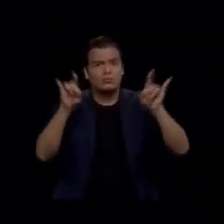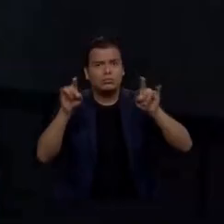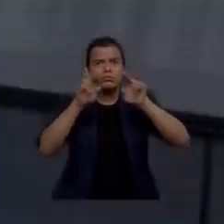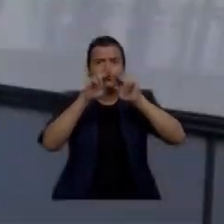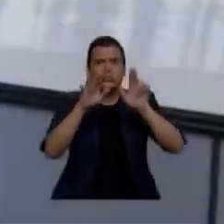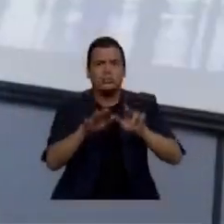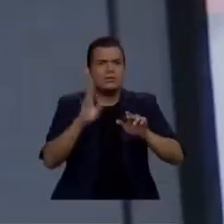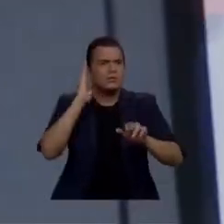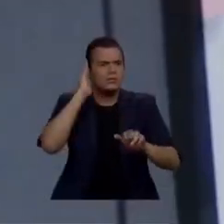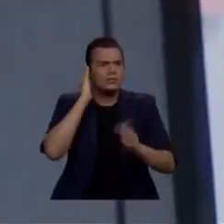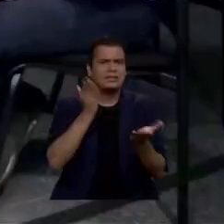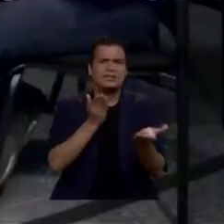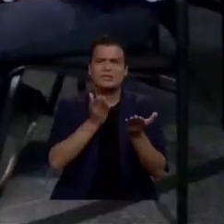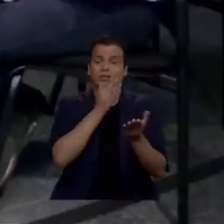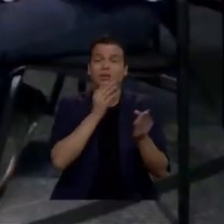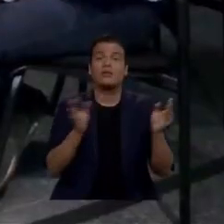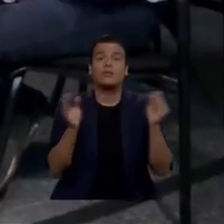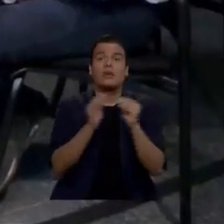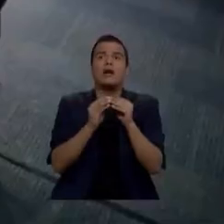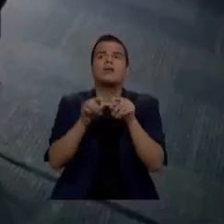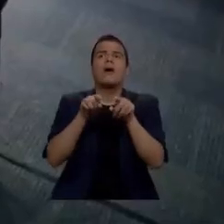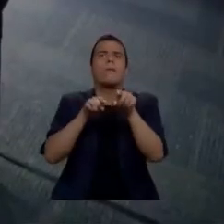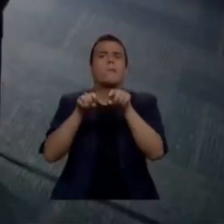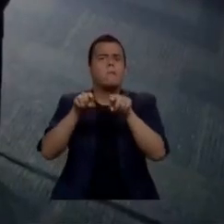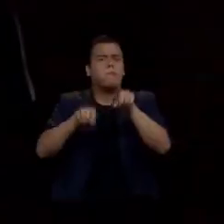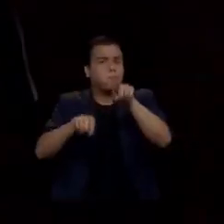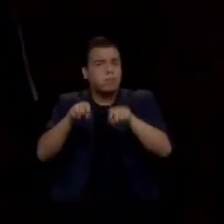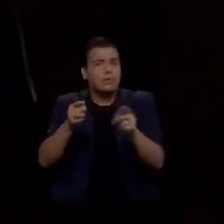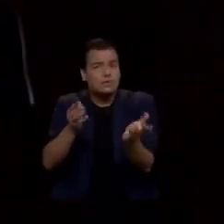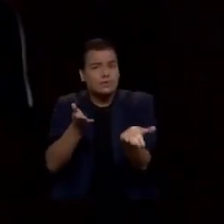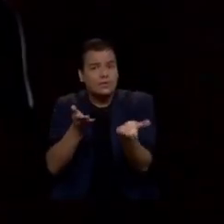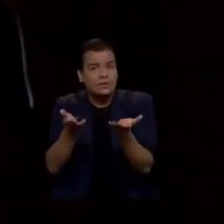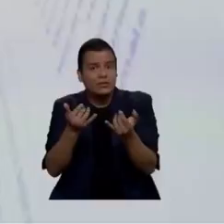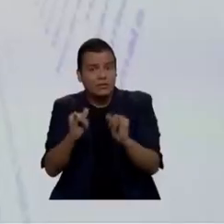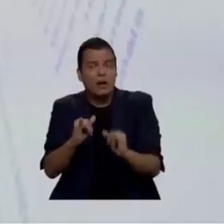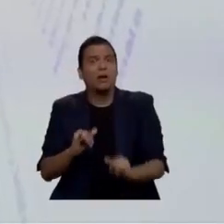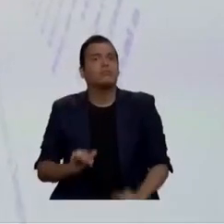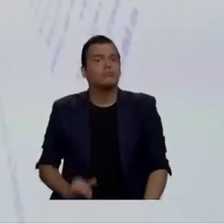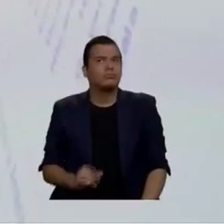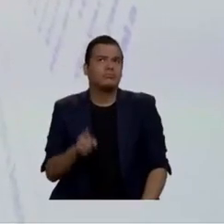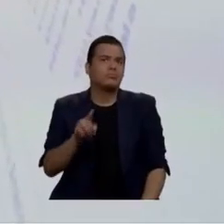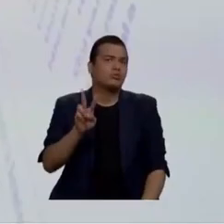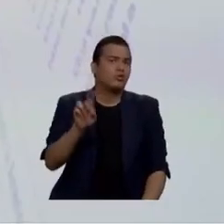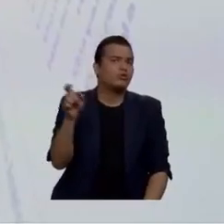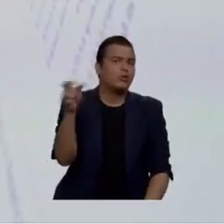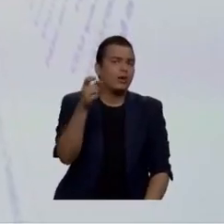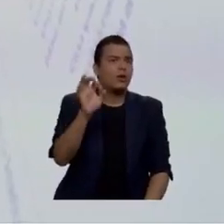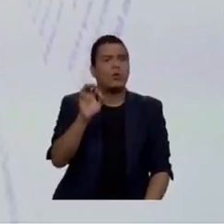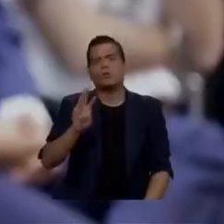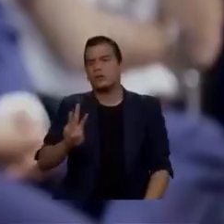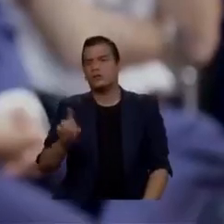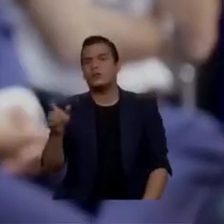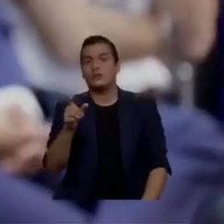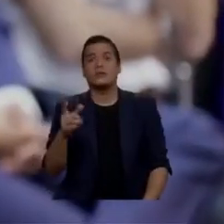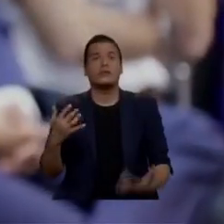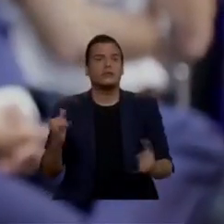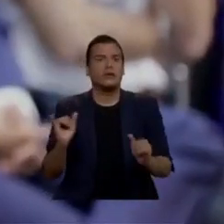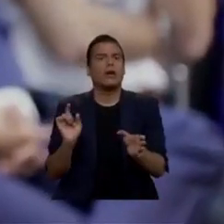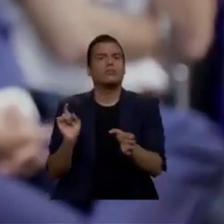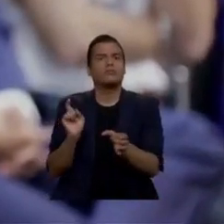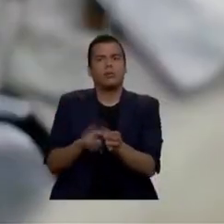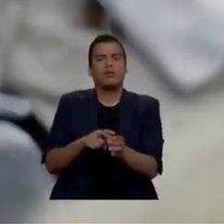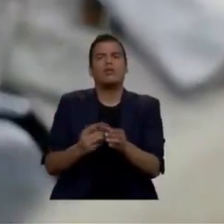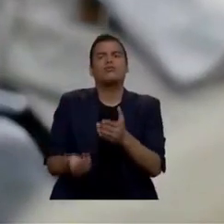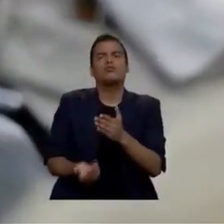también va a poder actualizar las redes que existen es decir allí donde sólo tenemos 2g y 3g vamos a poder acceder a 4g